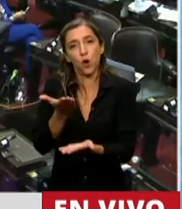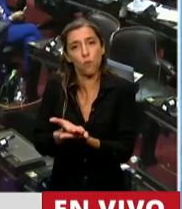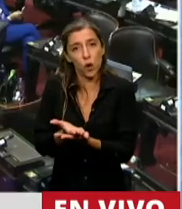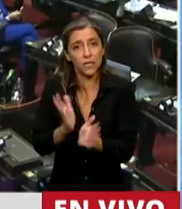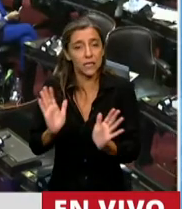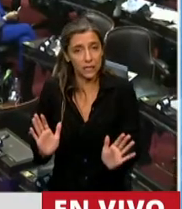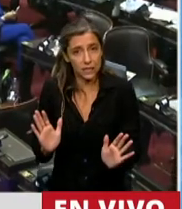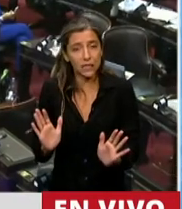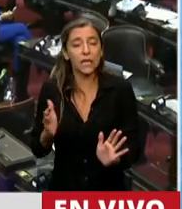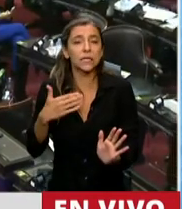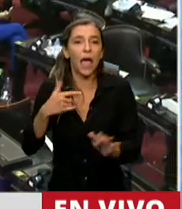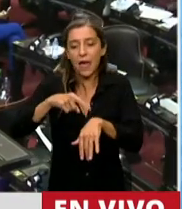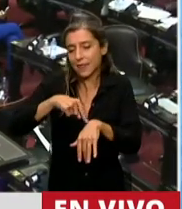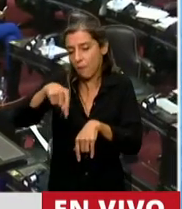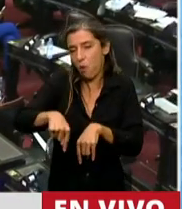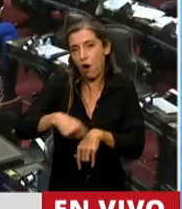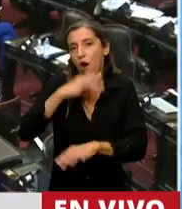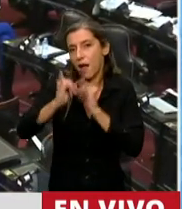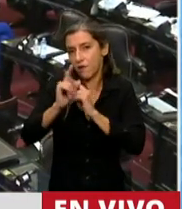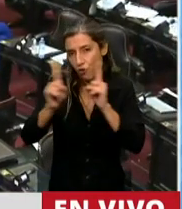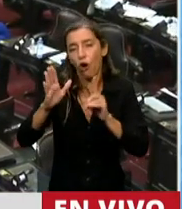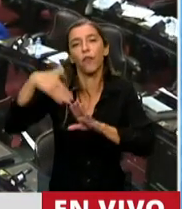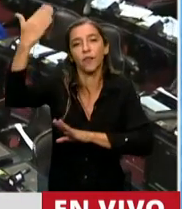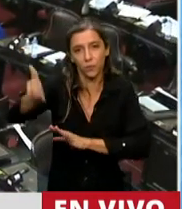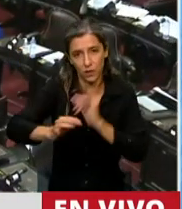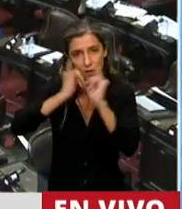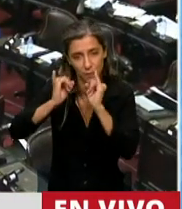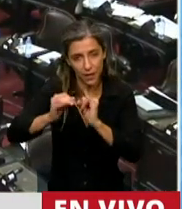hacer una propuesta que por razones de tiempo me la voy a reservar para ese momento.